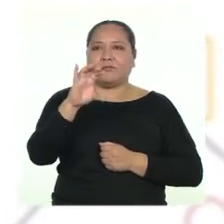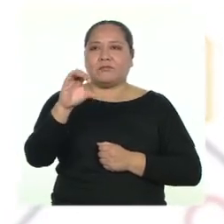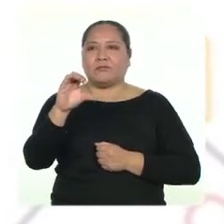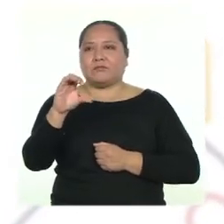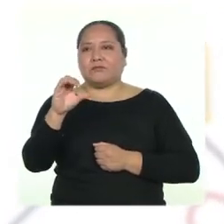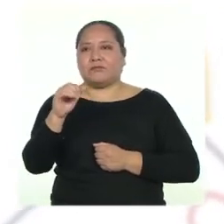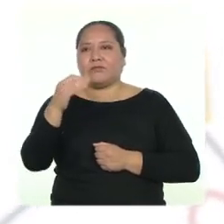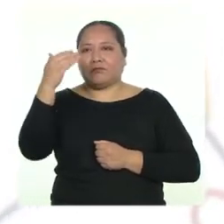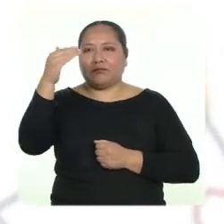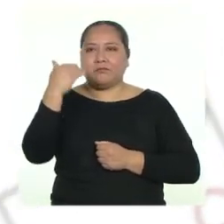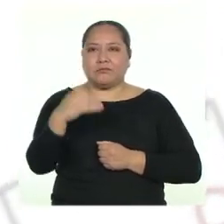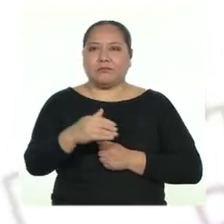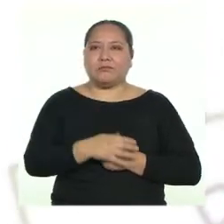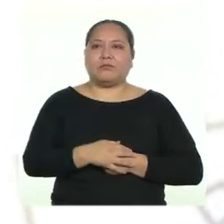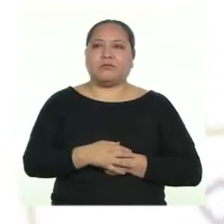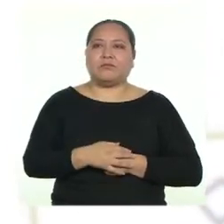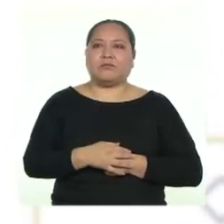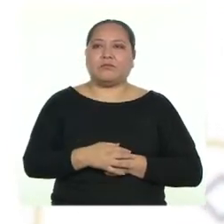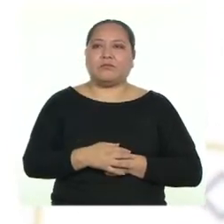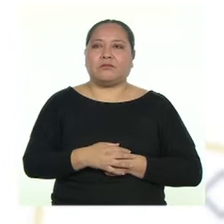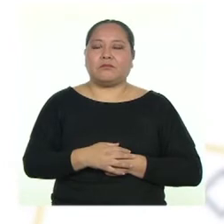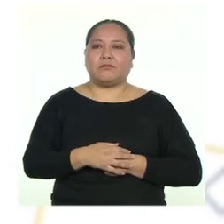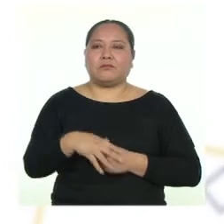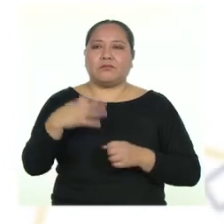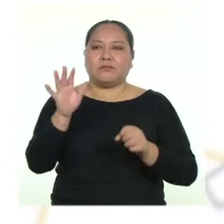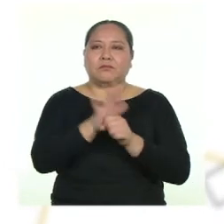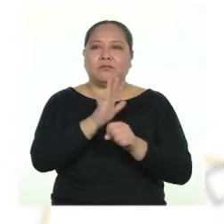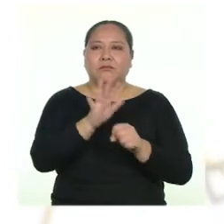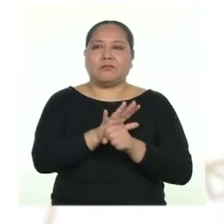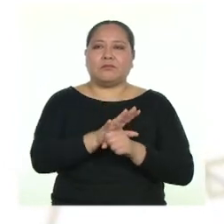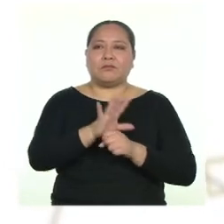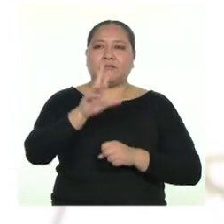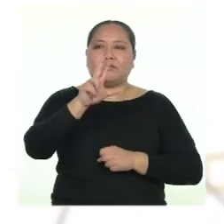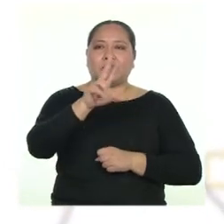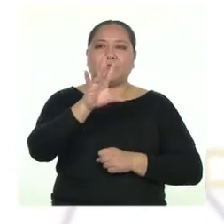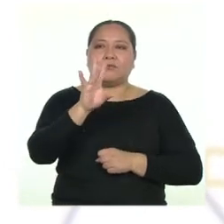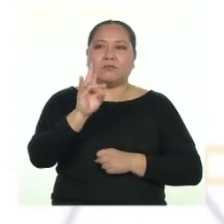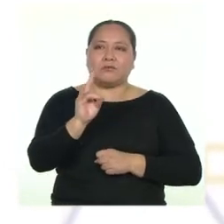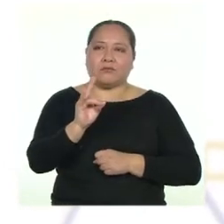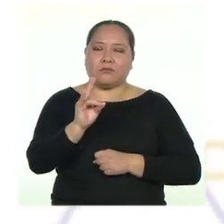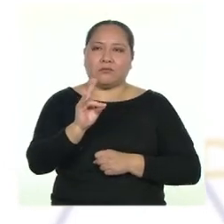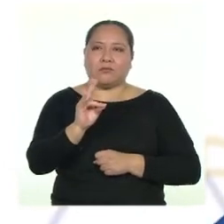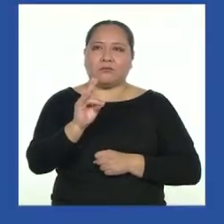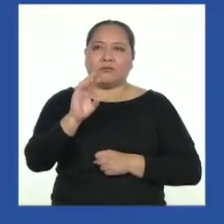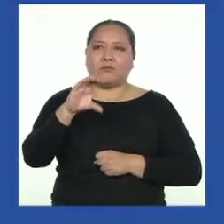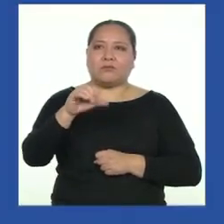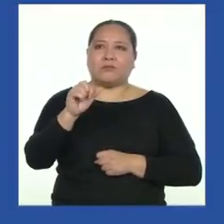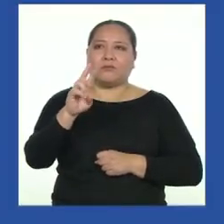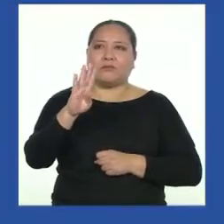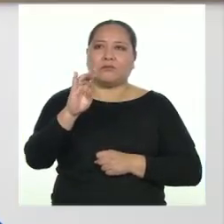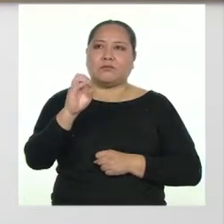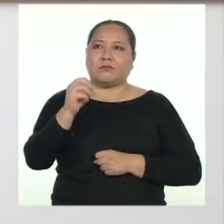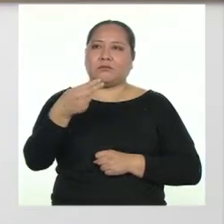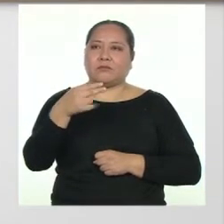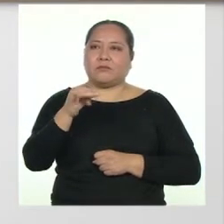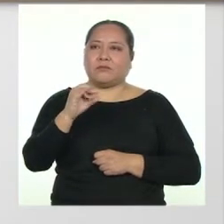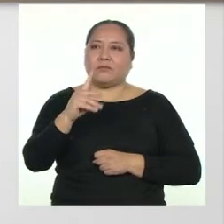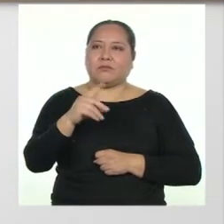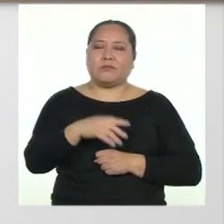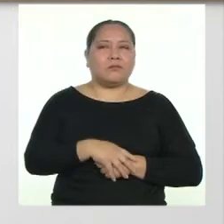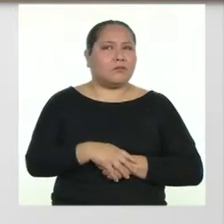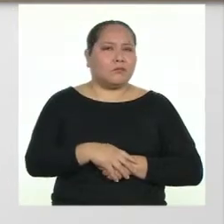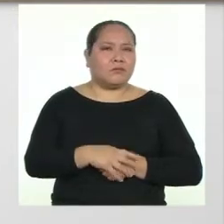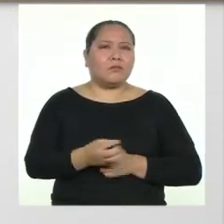carbohidratos respectivamente. Lo que nos da un total de 37 gramos de carbohidratos.